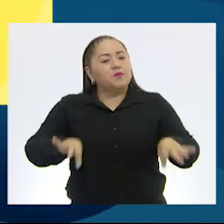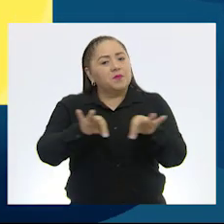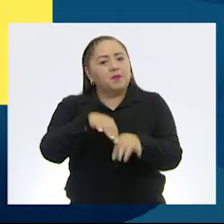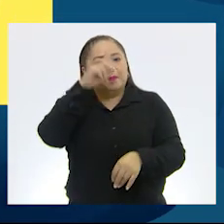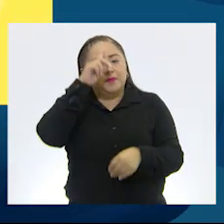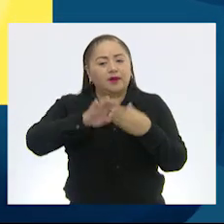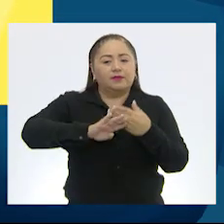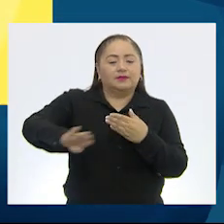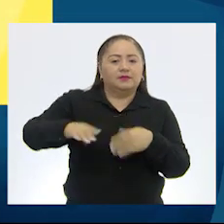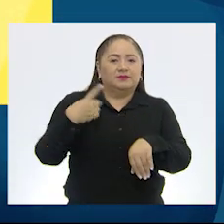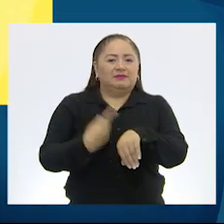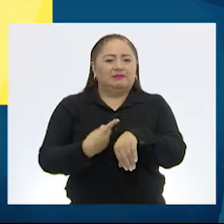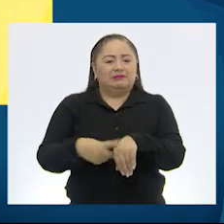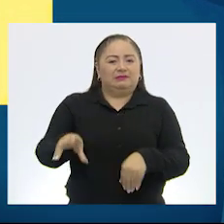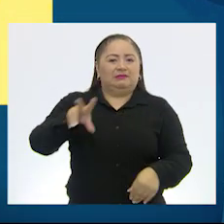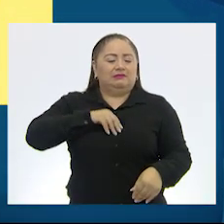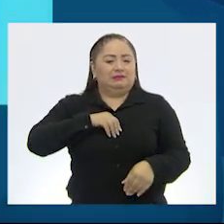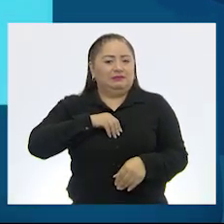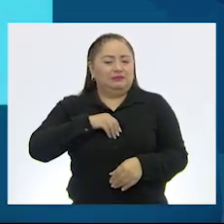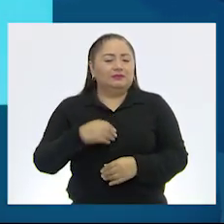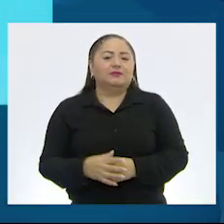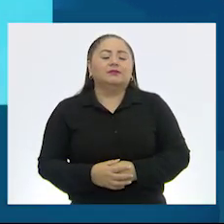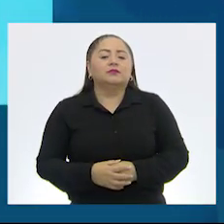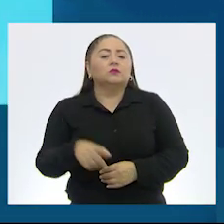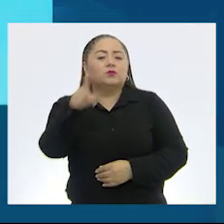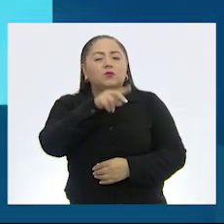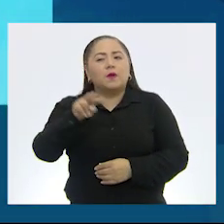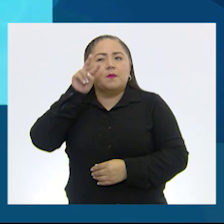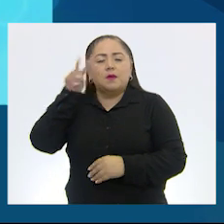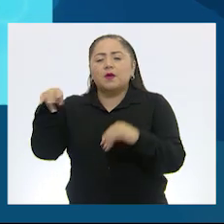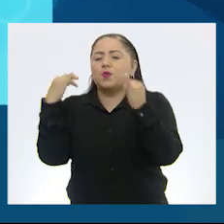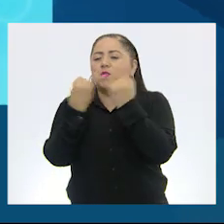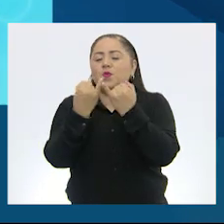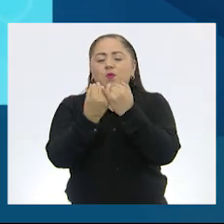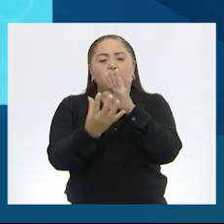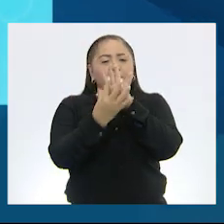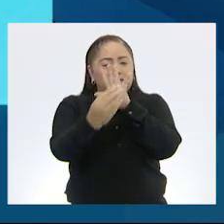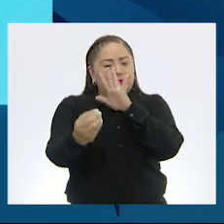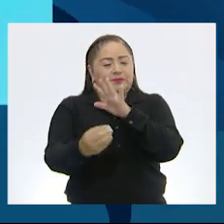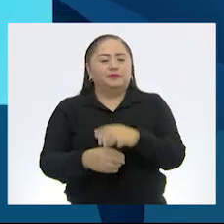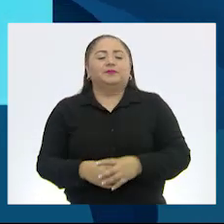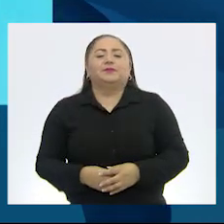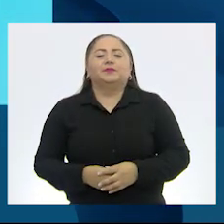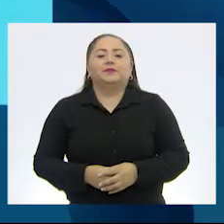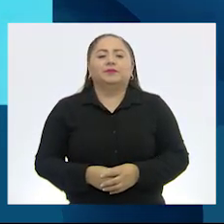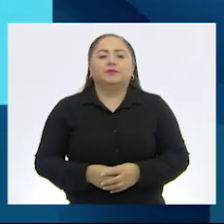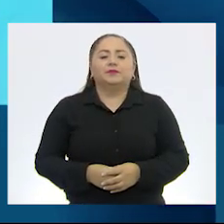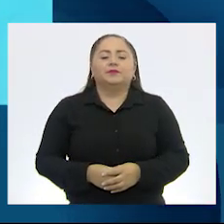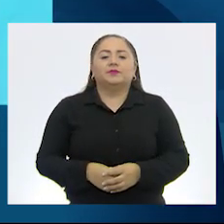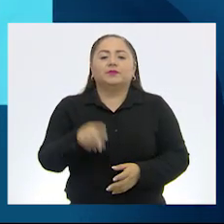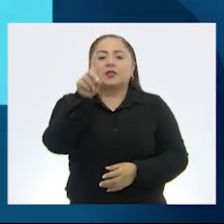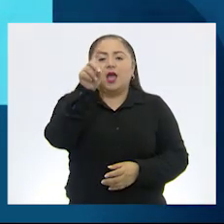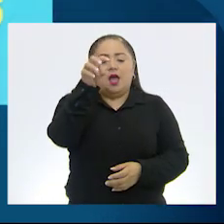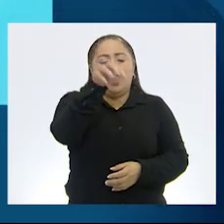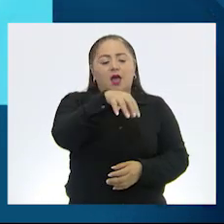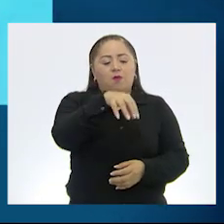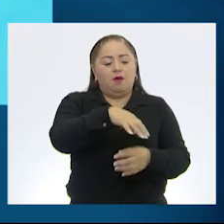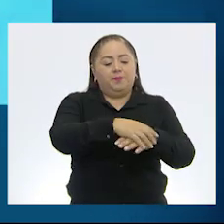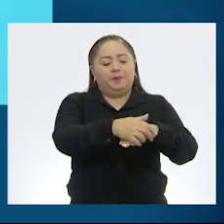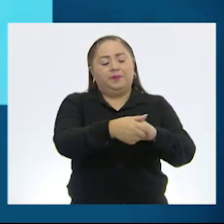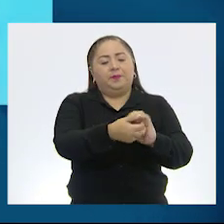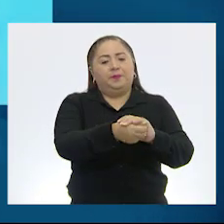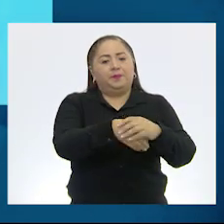importante para prevenir cualquier enfermedad. Sigue estos pasos para hacerlo correctamente. Moja tus